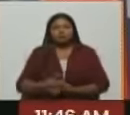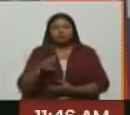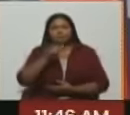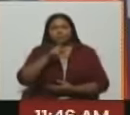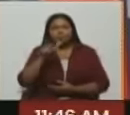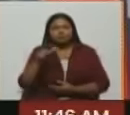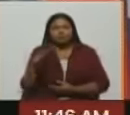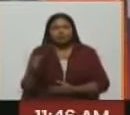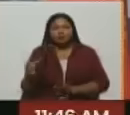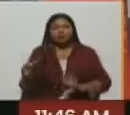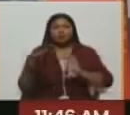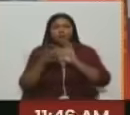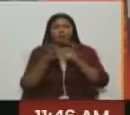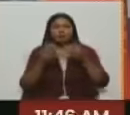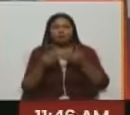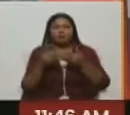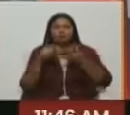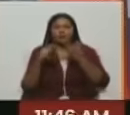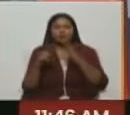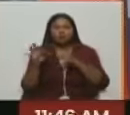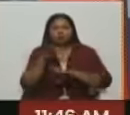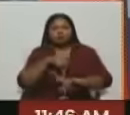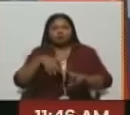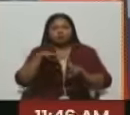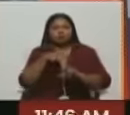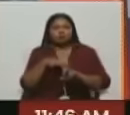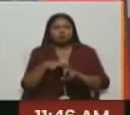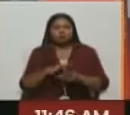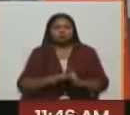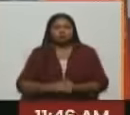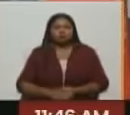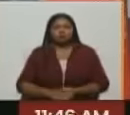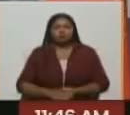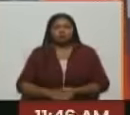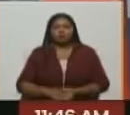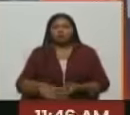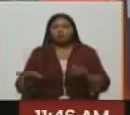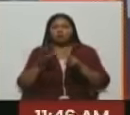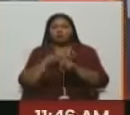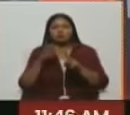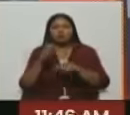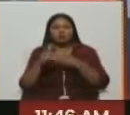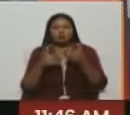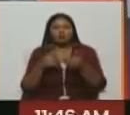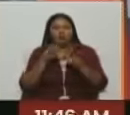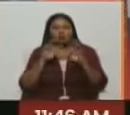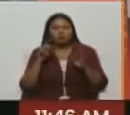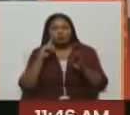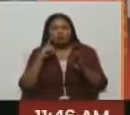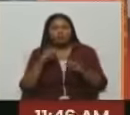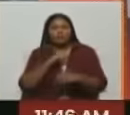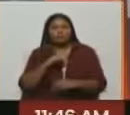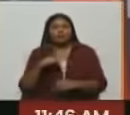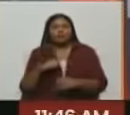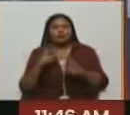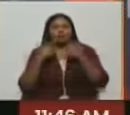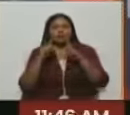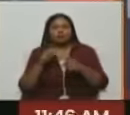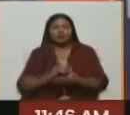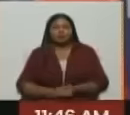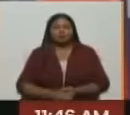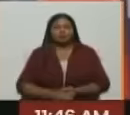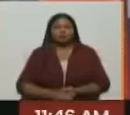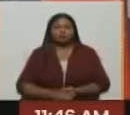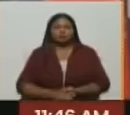personas vinculadas a actos de conspiración, de terrorismo y de violencia, privadas de libertad. Pero en el